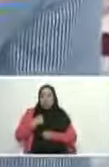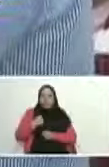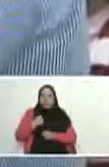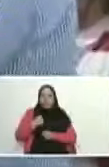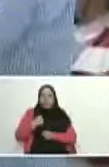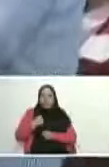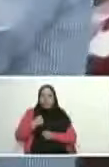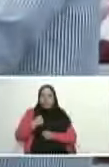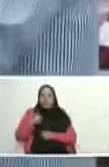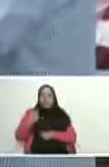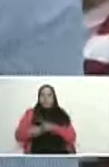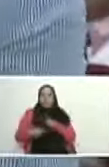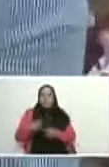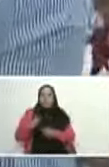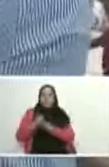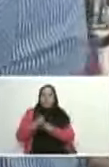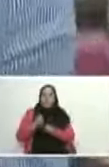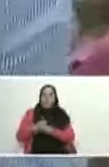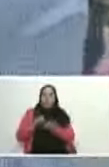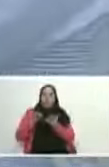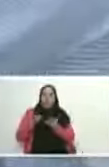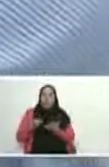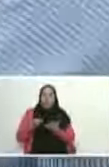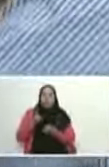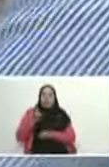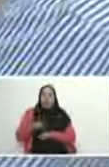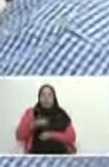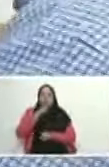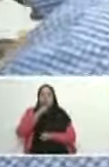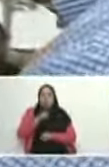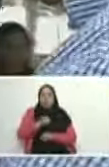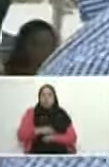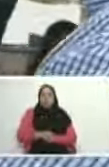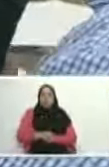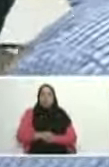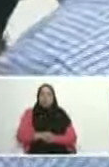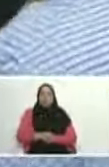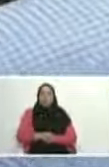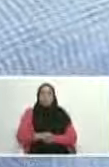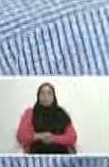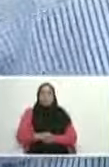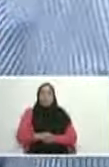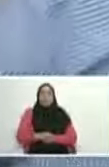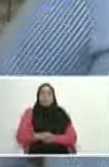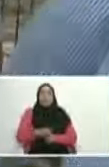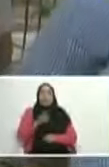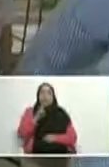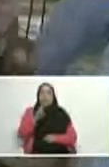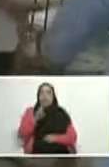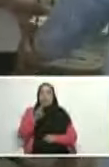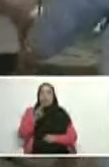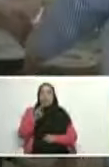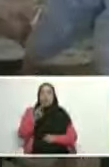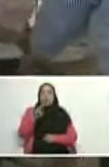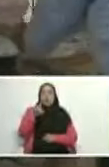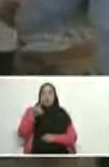Claro, todo esto lo hacen ellas mismas. Y por aquí tenemos a Rudy Maestre,